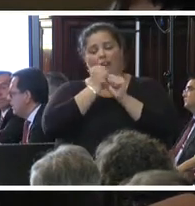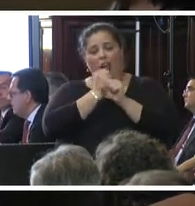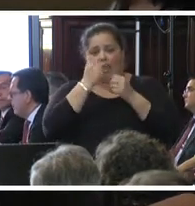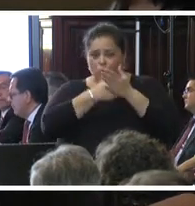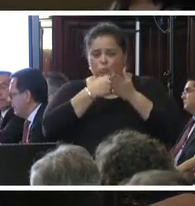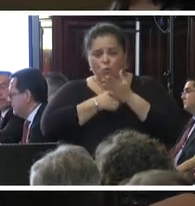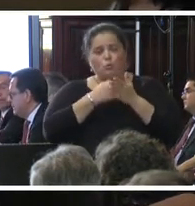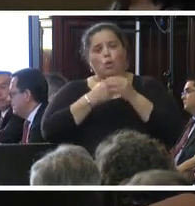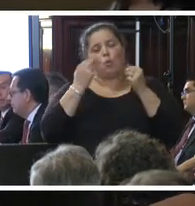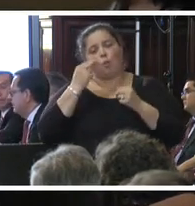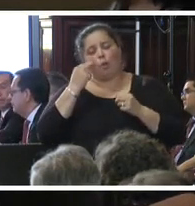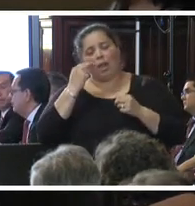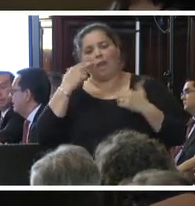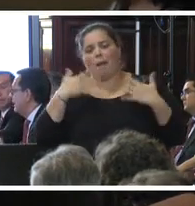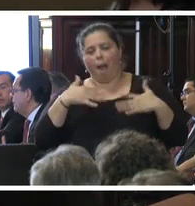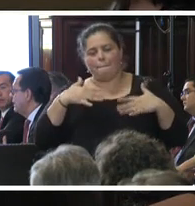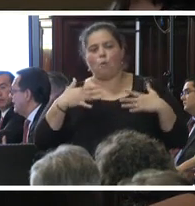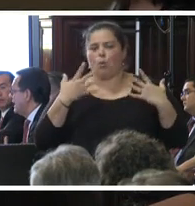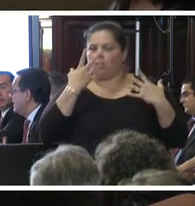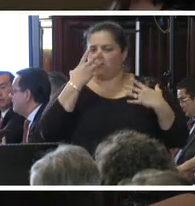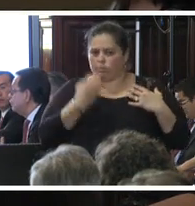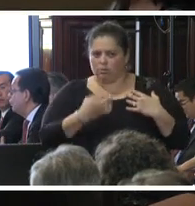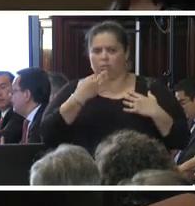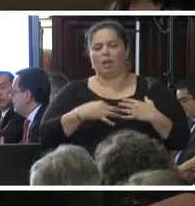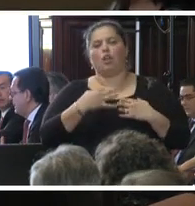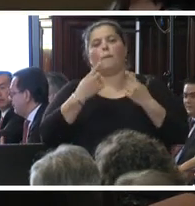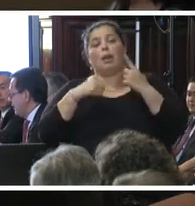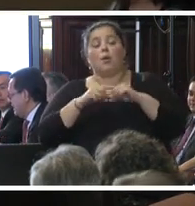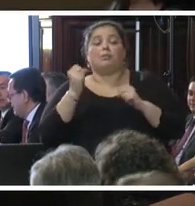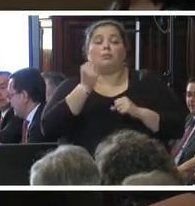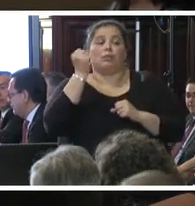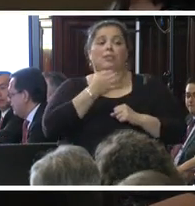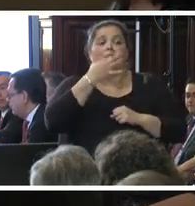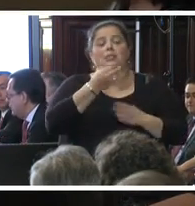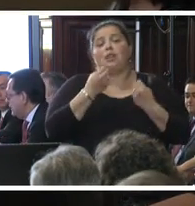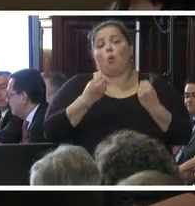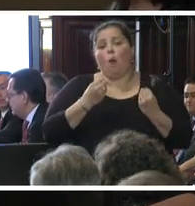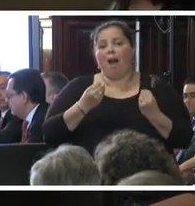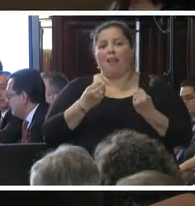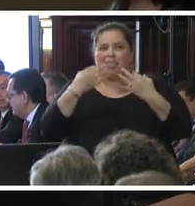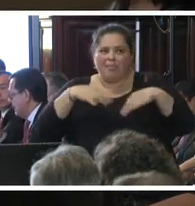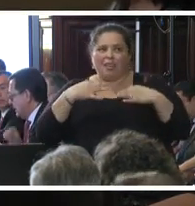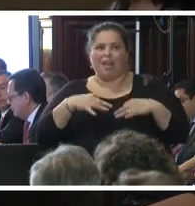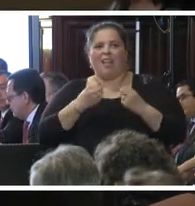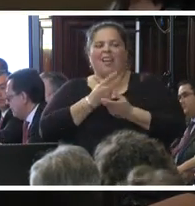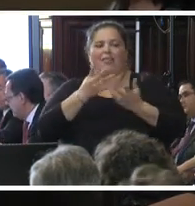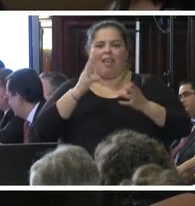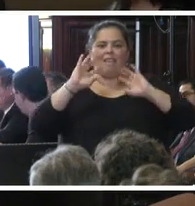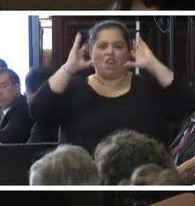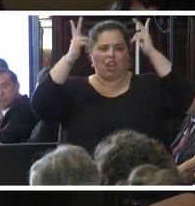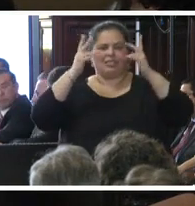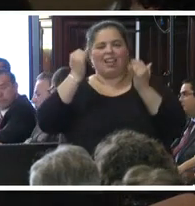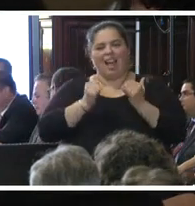serio, pero me parece que es importante ubicar en la dimensión el nivel de violencia que tenemos en el continente y particularmente el que tenemos en el